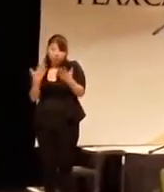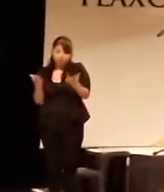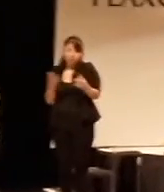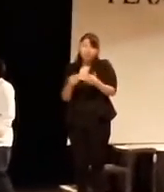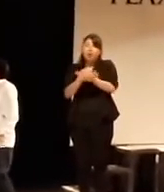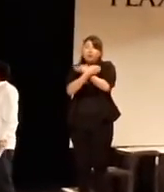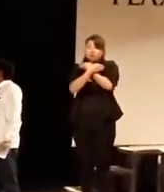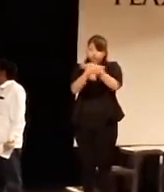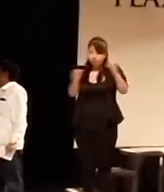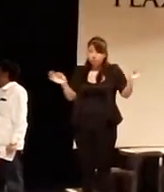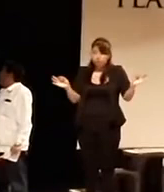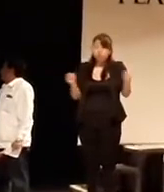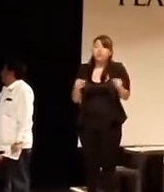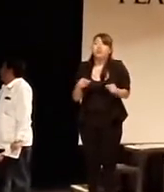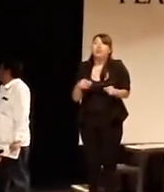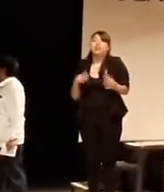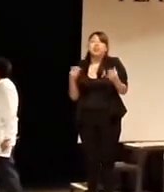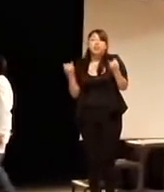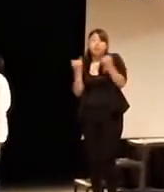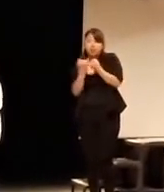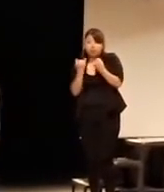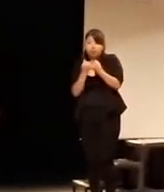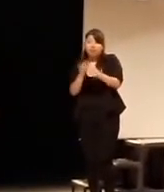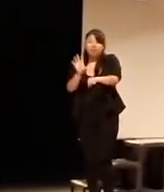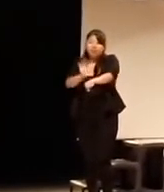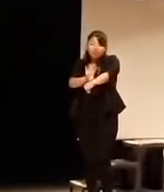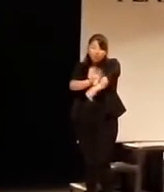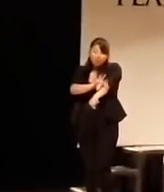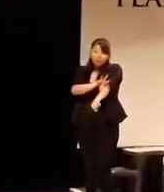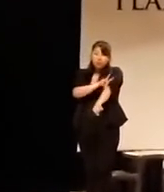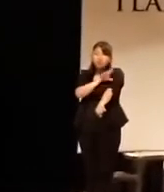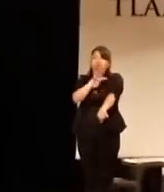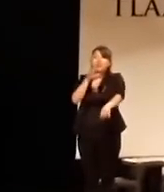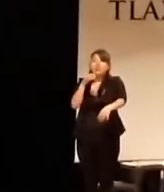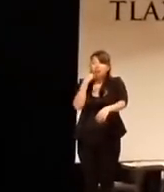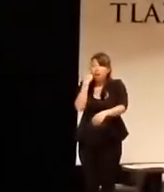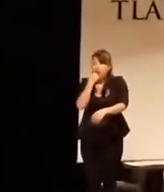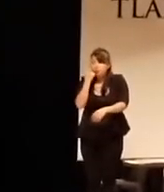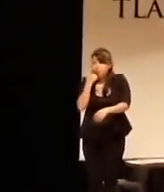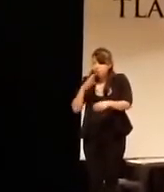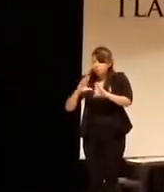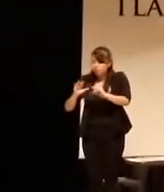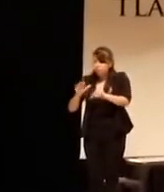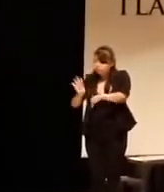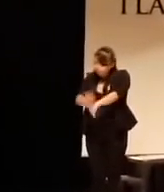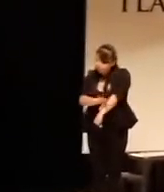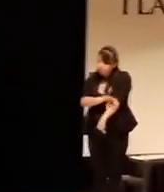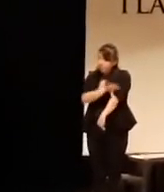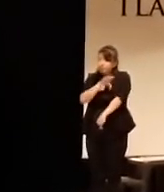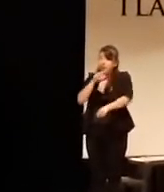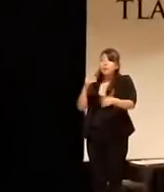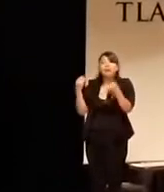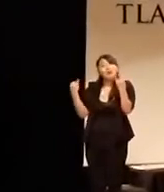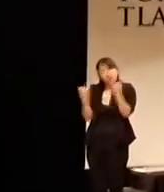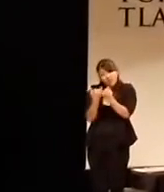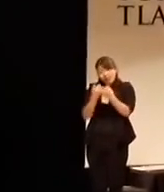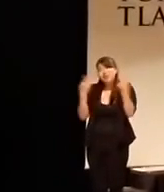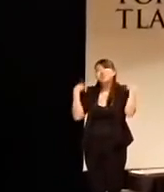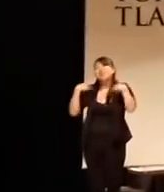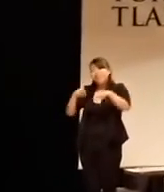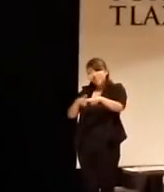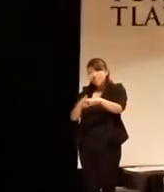Sí, pero hablemos también de las emociones de los docentes, de las que significan los primeros años de la vida en una